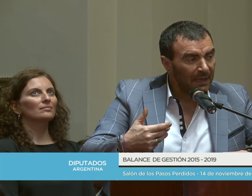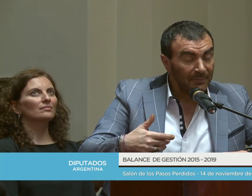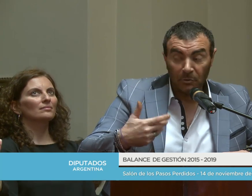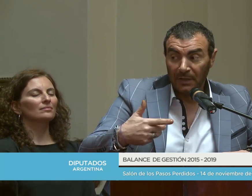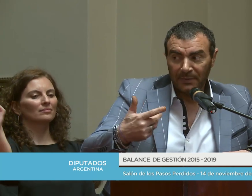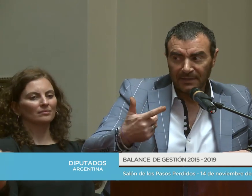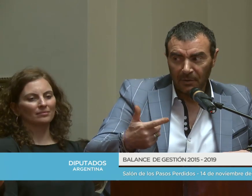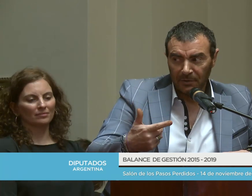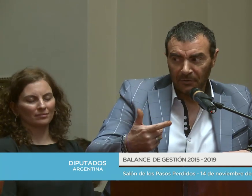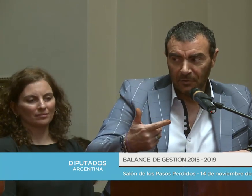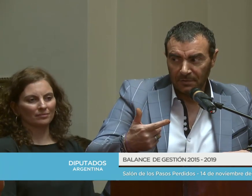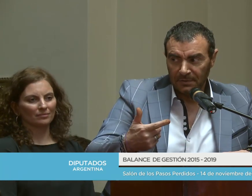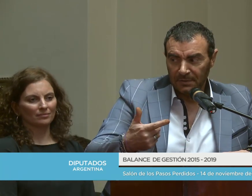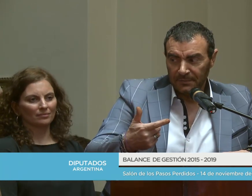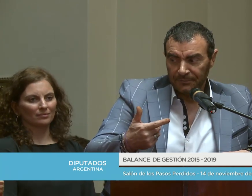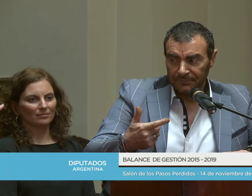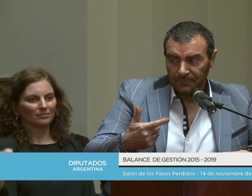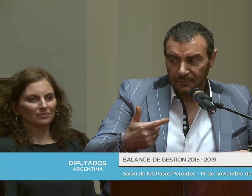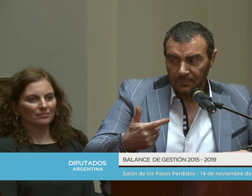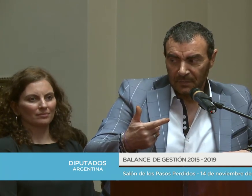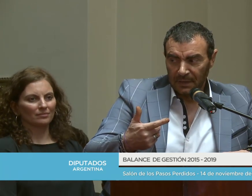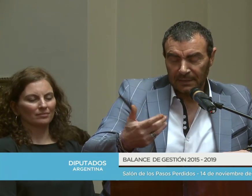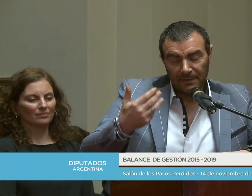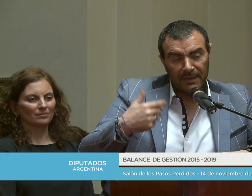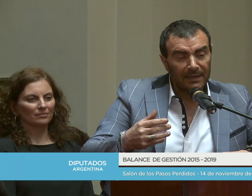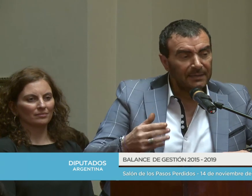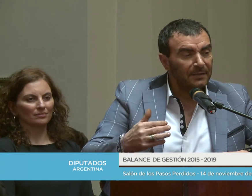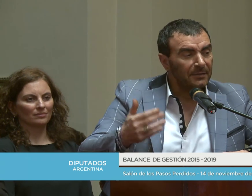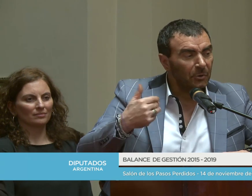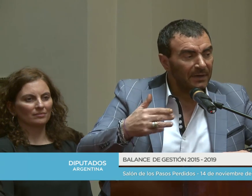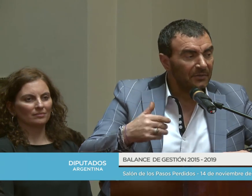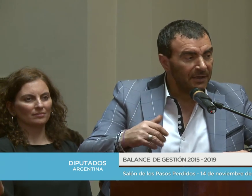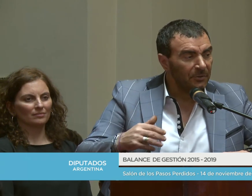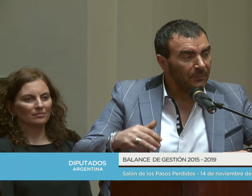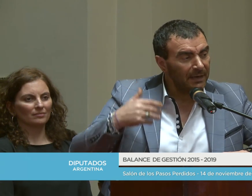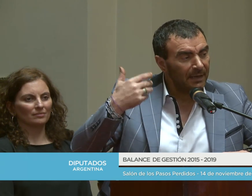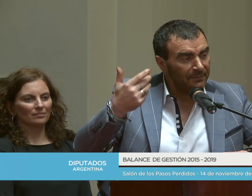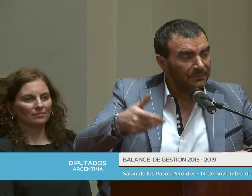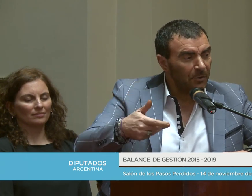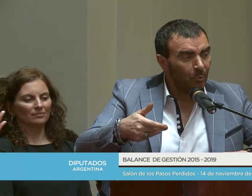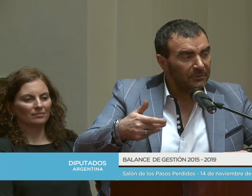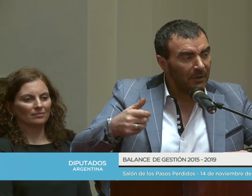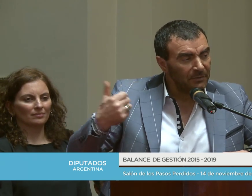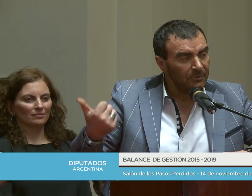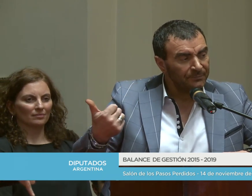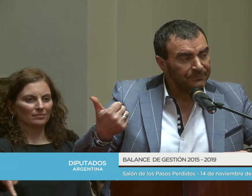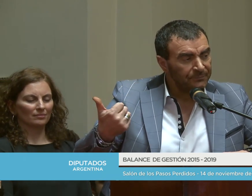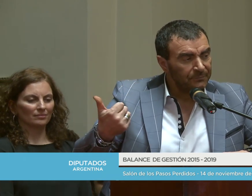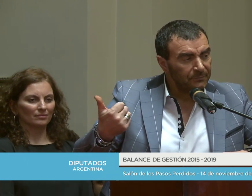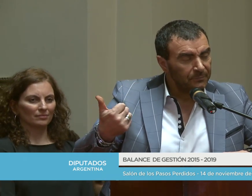también administró la imprenta del Congreso, que tendría que estar dentro del balance de gestión de los